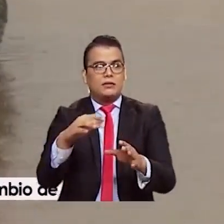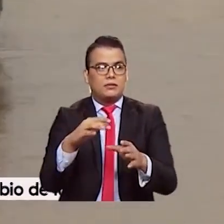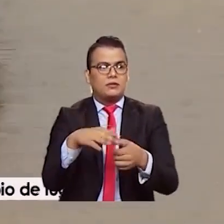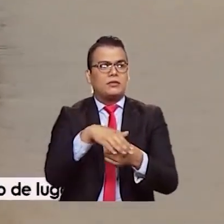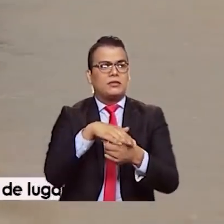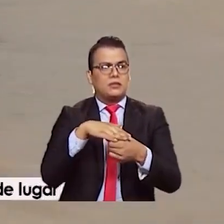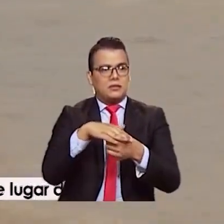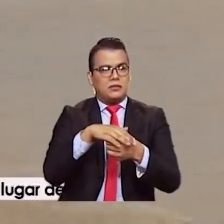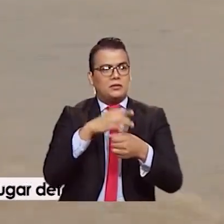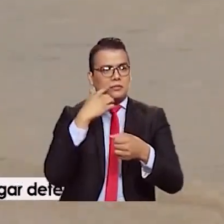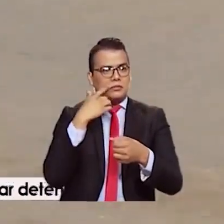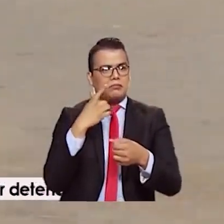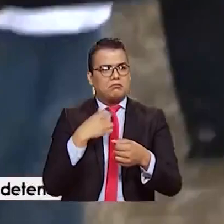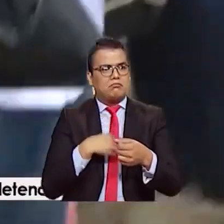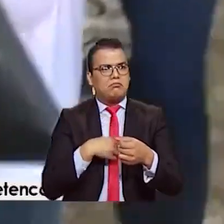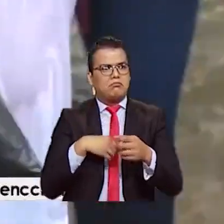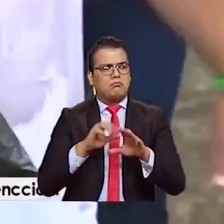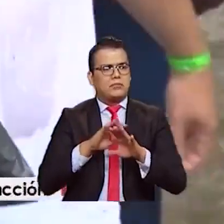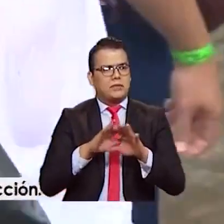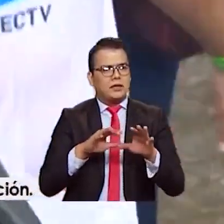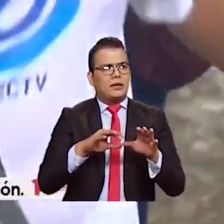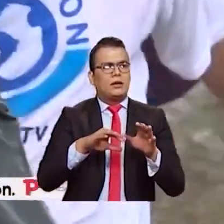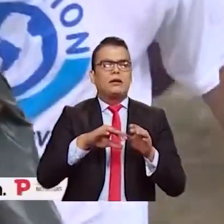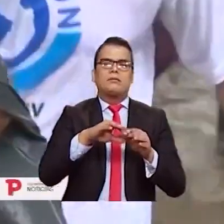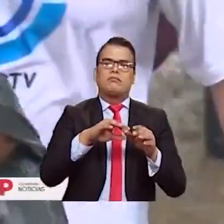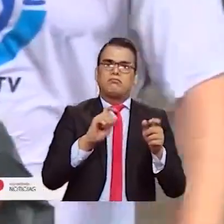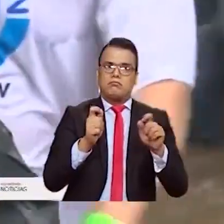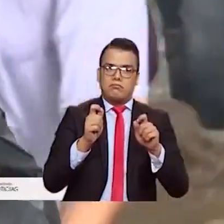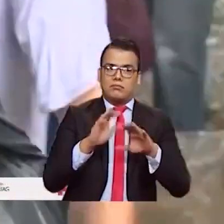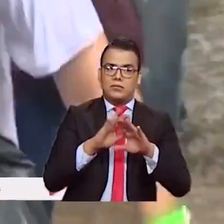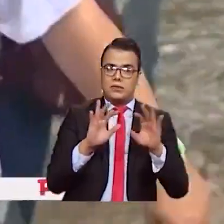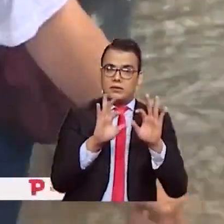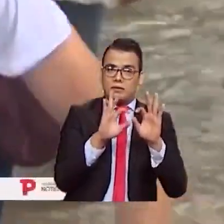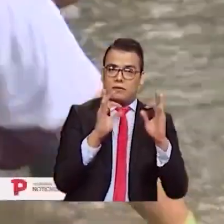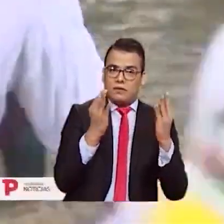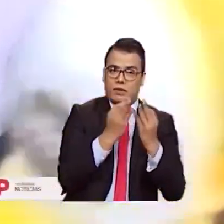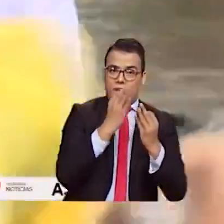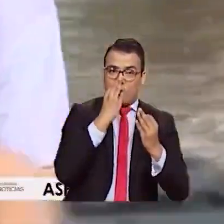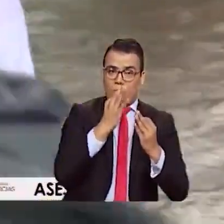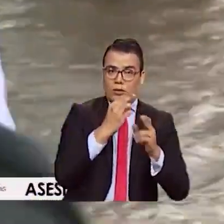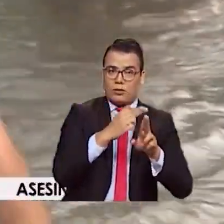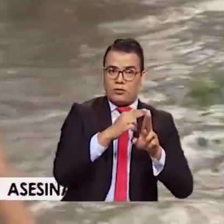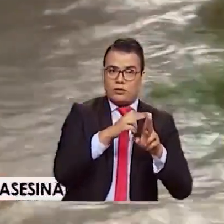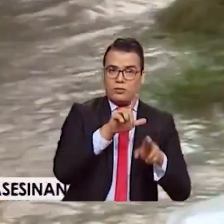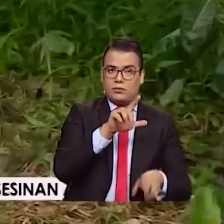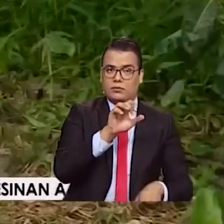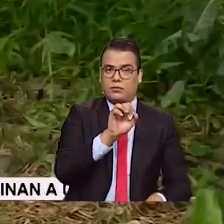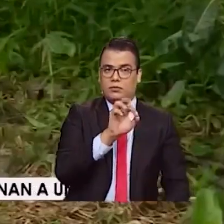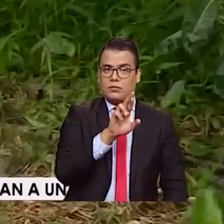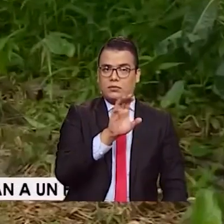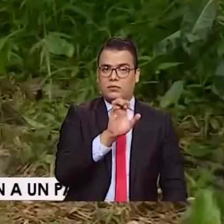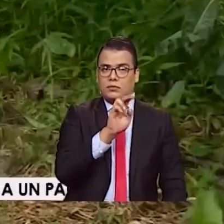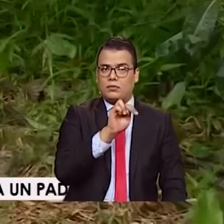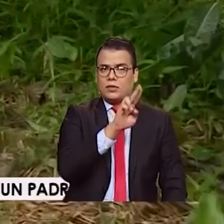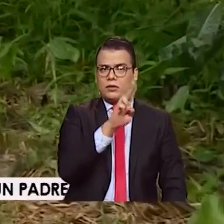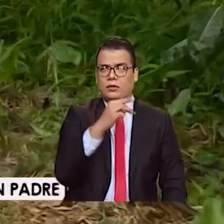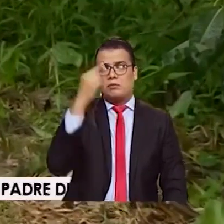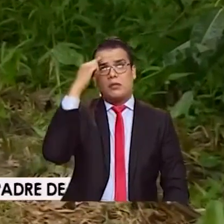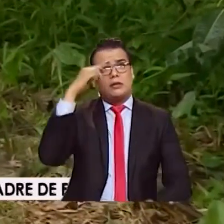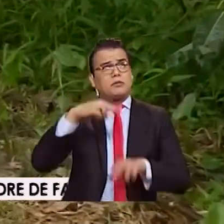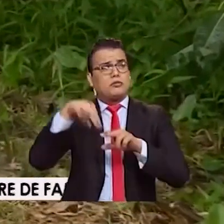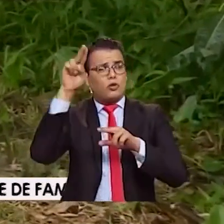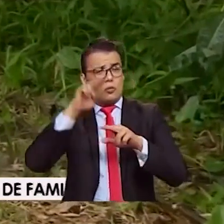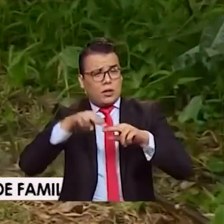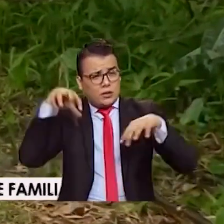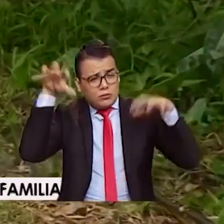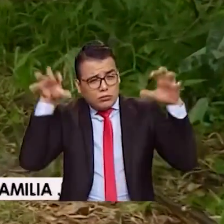para todos los expedicionarios. Y así mientras que para la familia de Lorenzo, indígena del Progreso, eran las condiciones más habituales, para